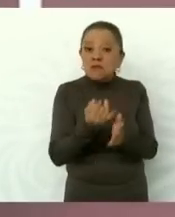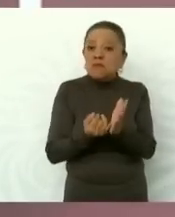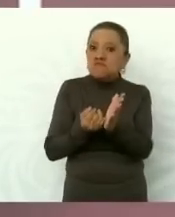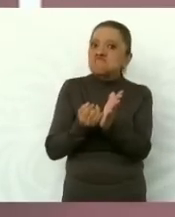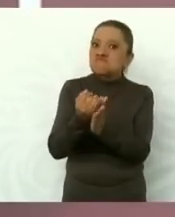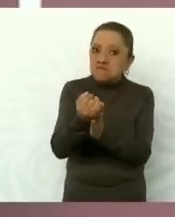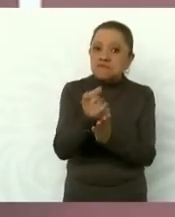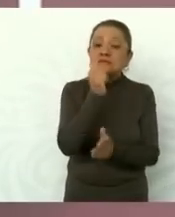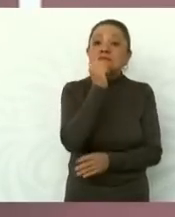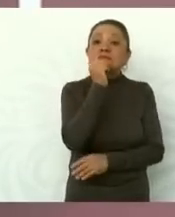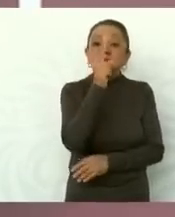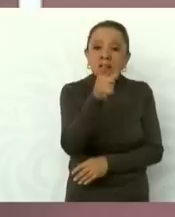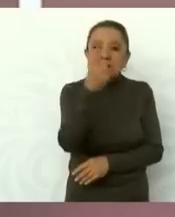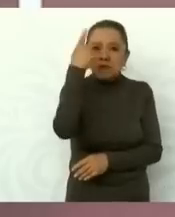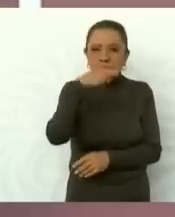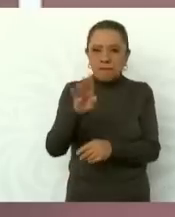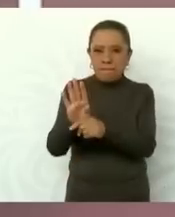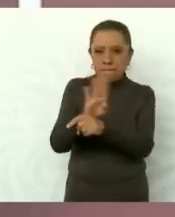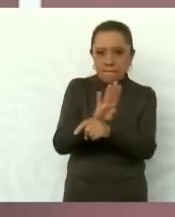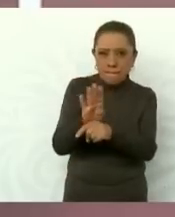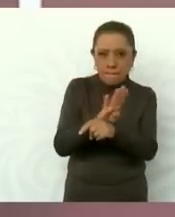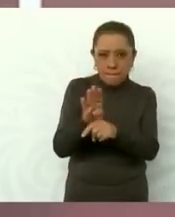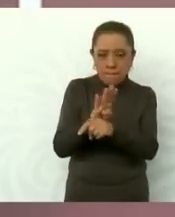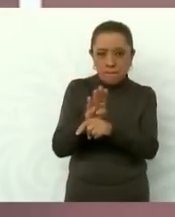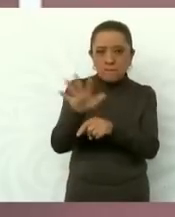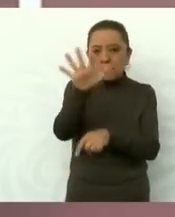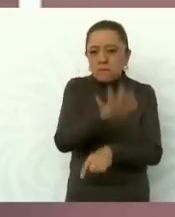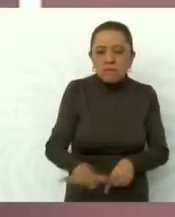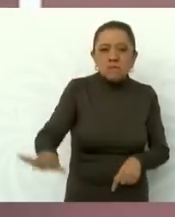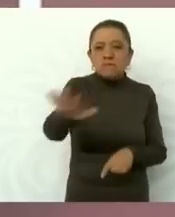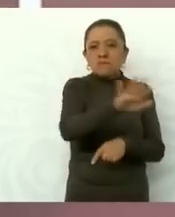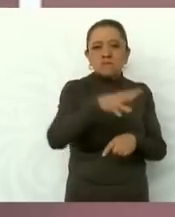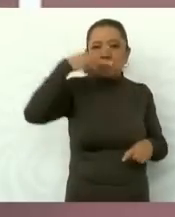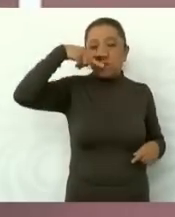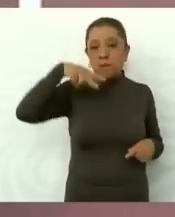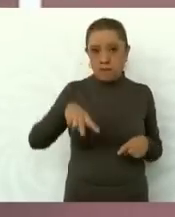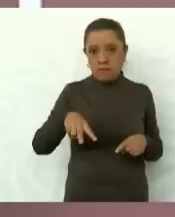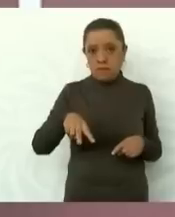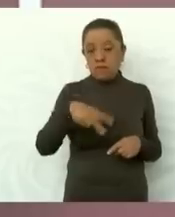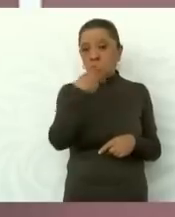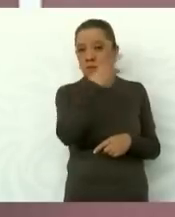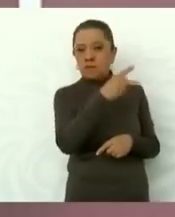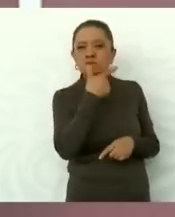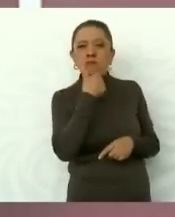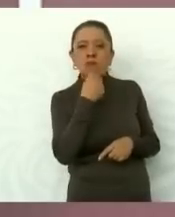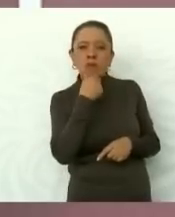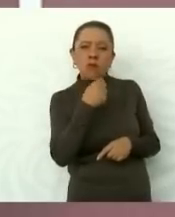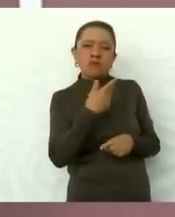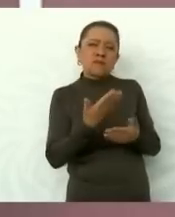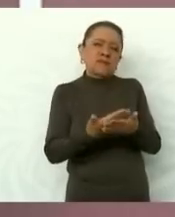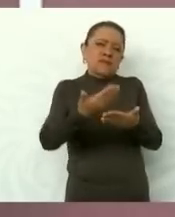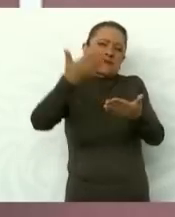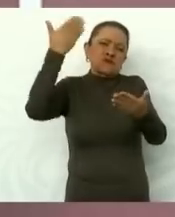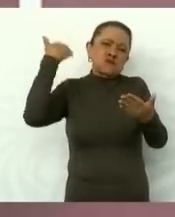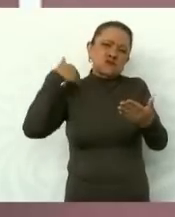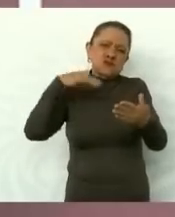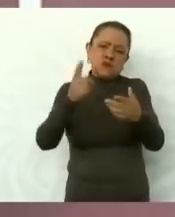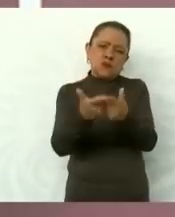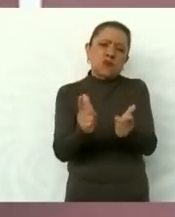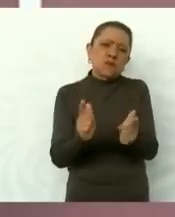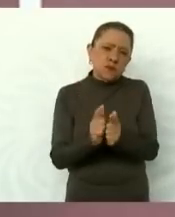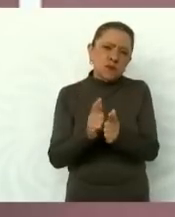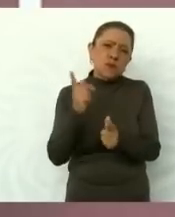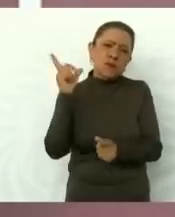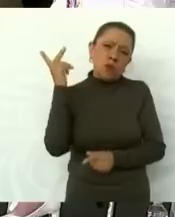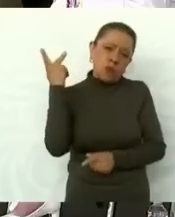también al beneficio del pueblo de México. Él formó un partido hace muchos años que se llamaba